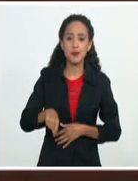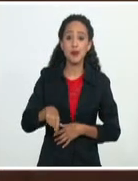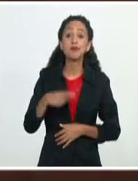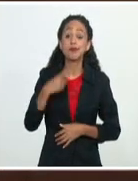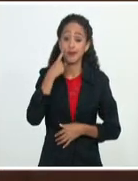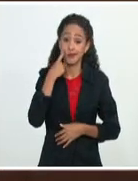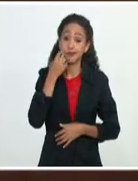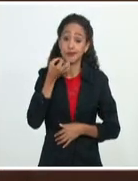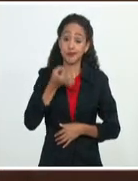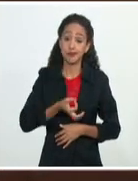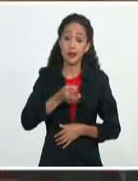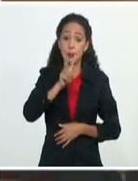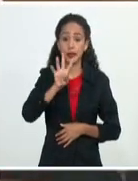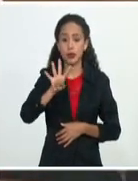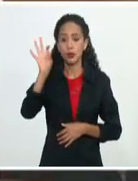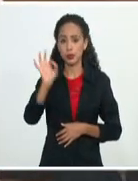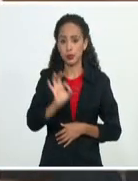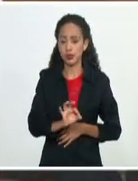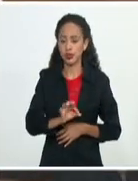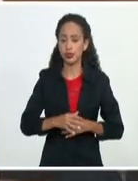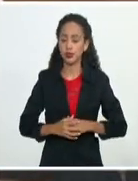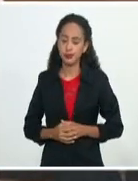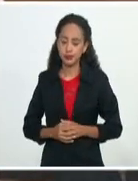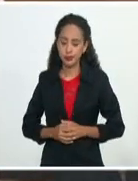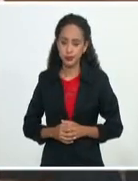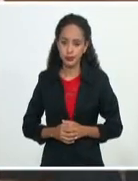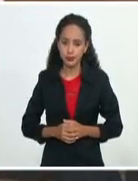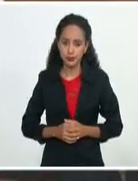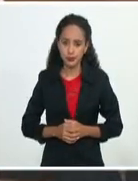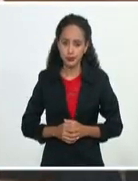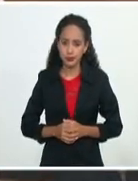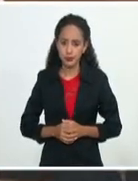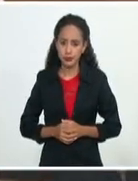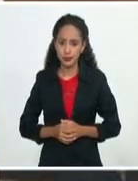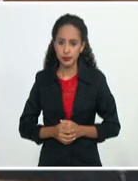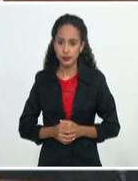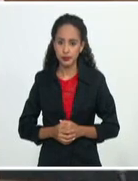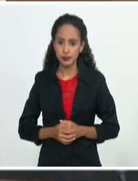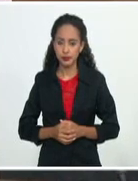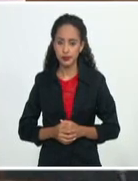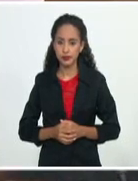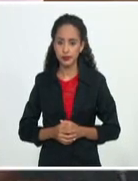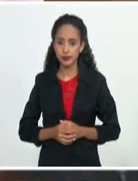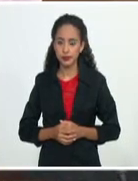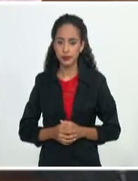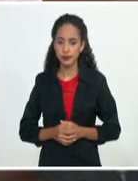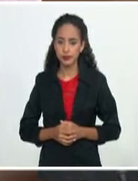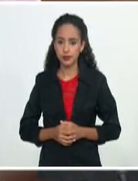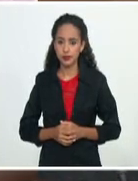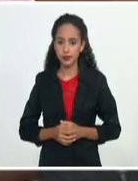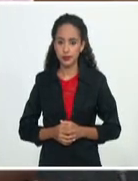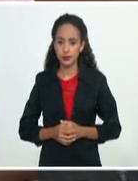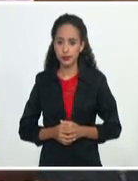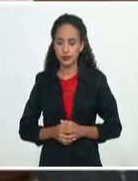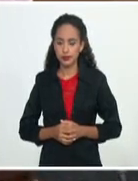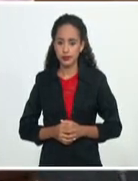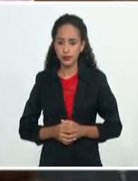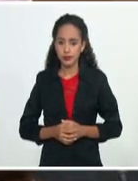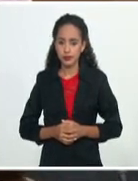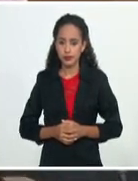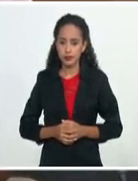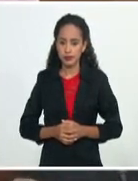al 94% de los que salvamos con relación a los que enferman. Y que tenemos toda la posibilidad con